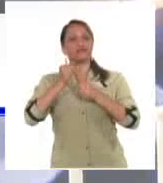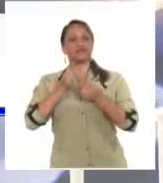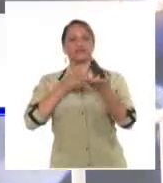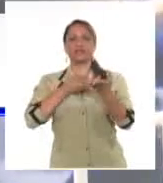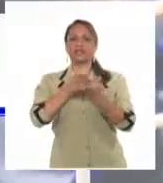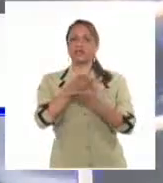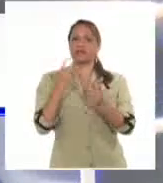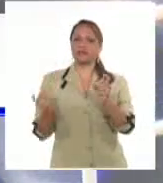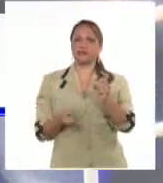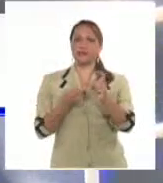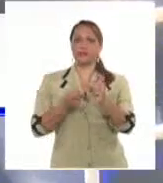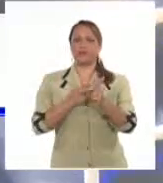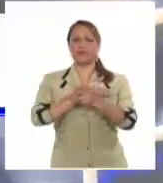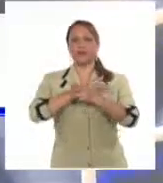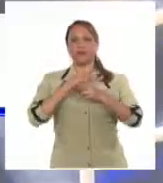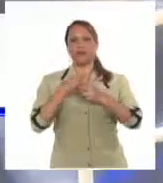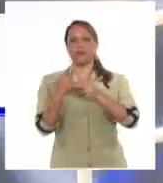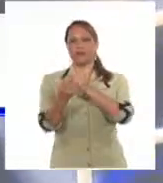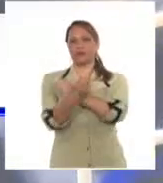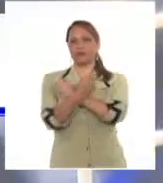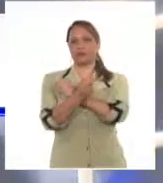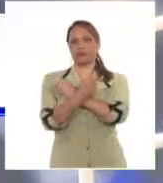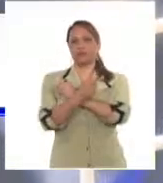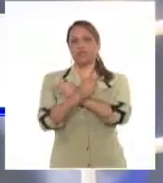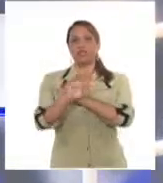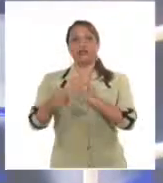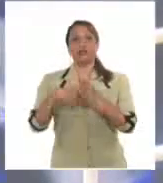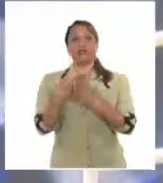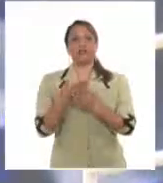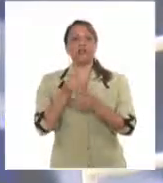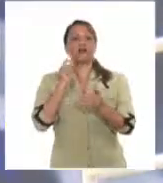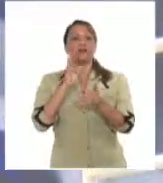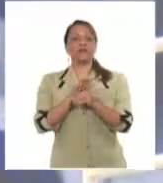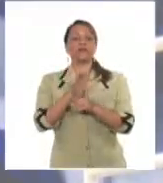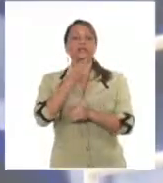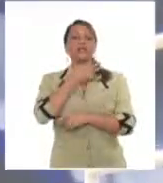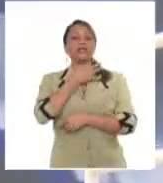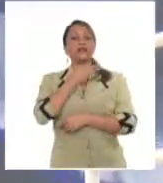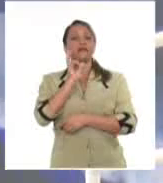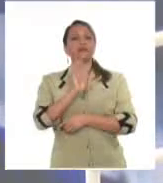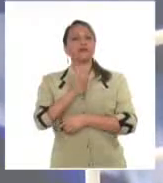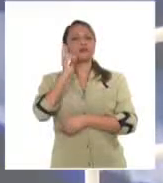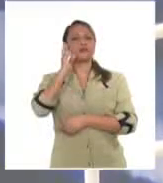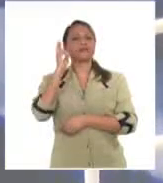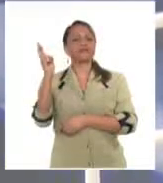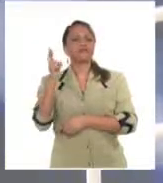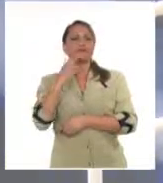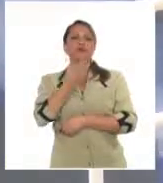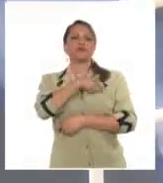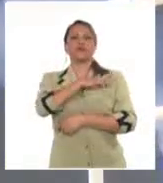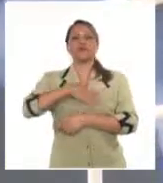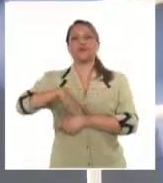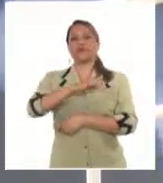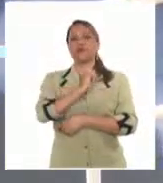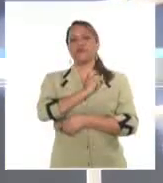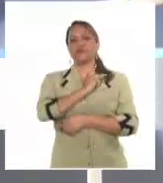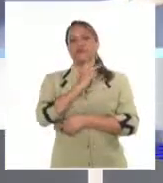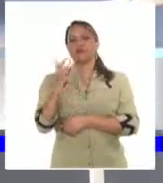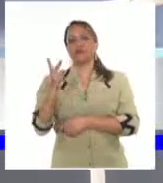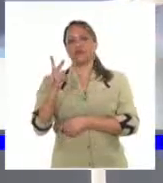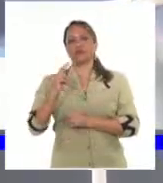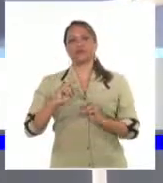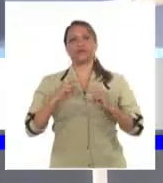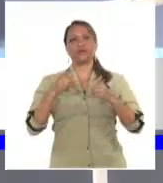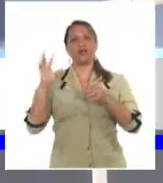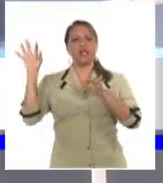legado y que en solo días, cuando amanezca enero, remontará un vuelo victorioso una vez más las palomas